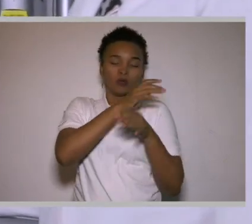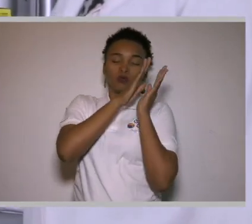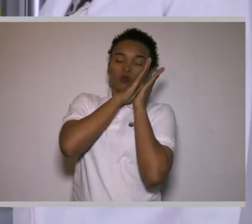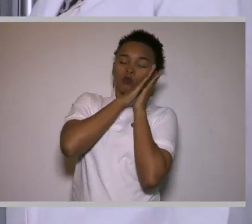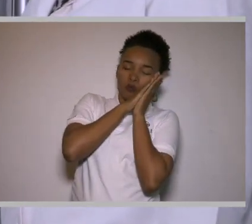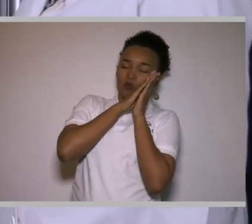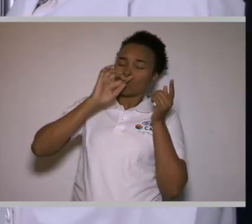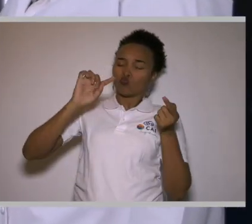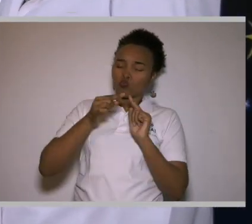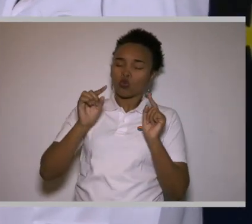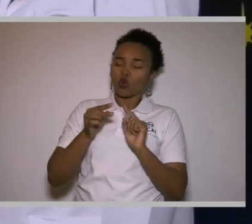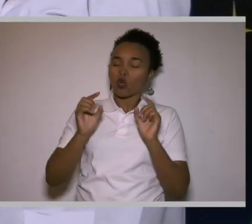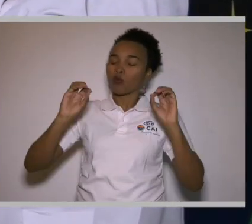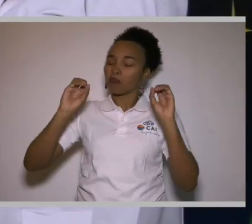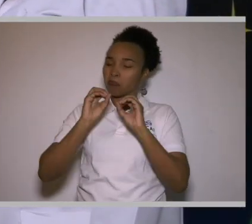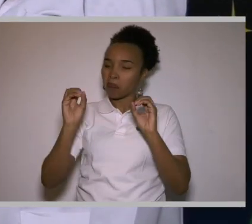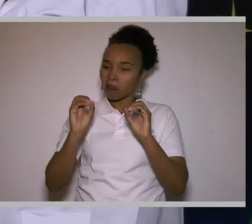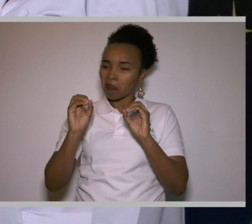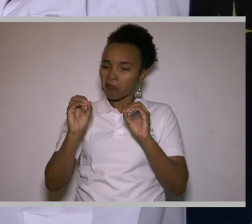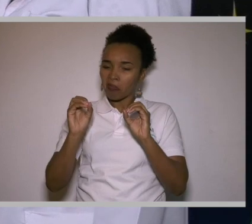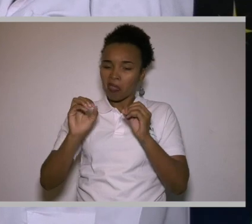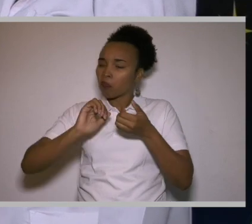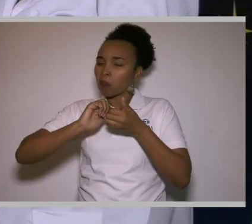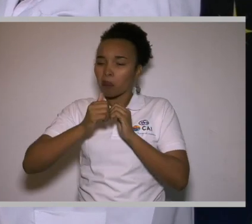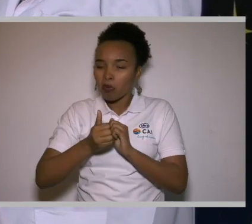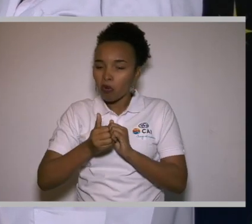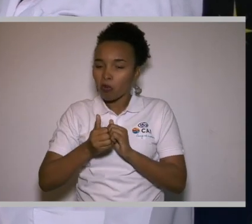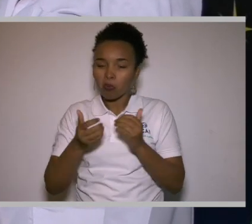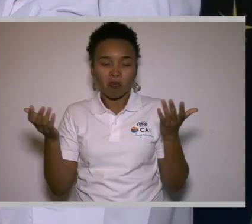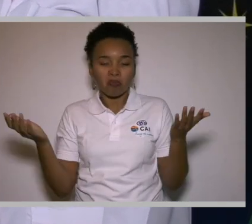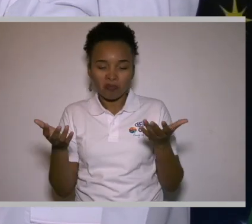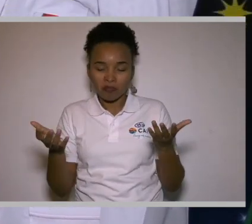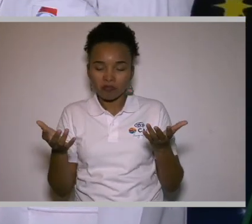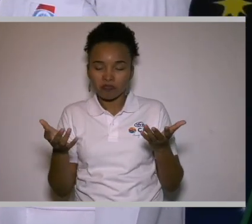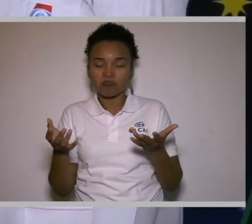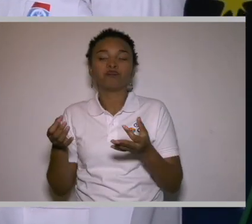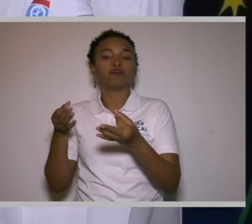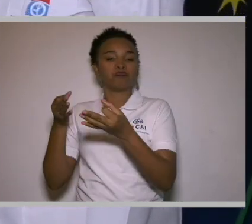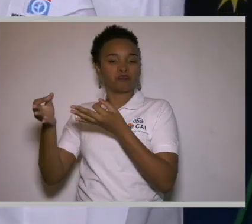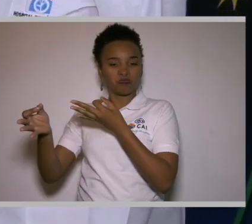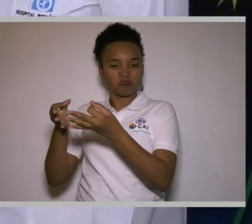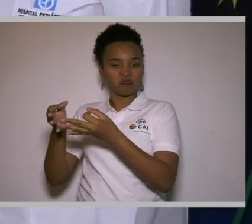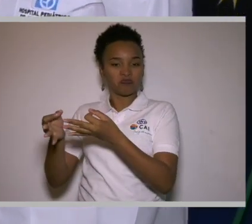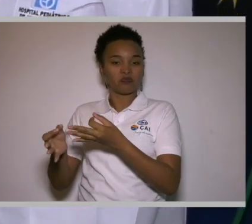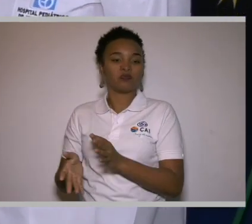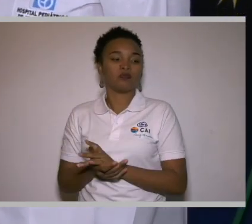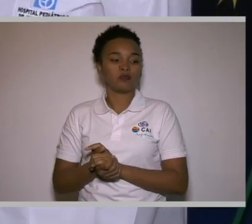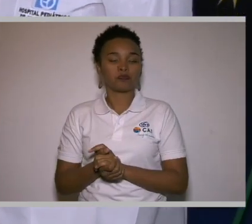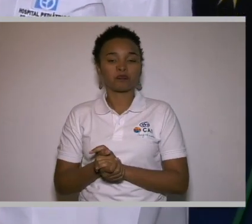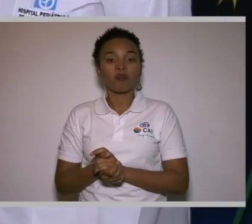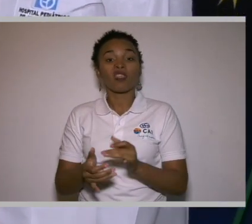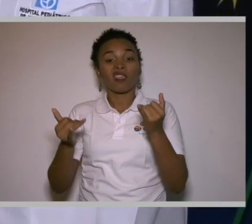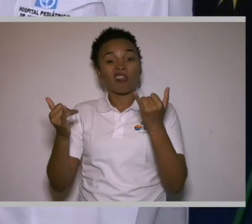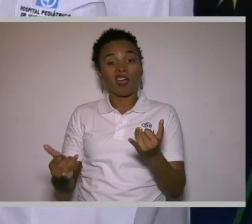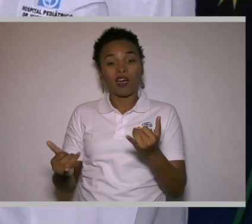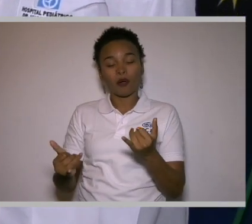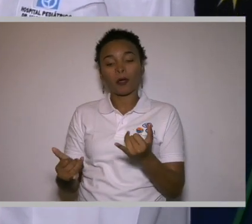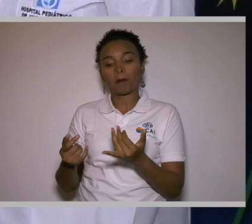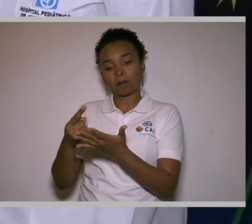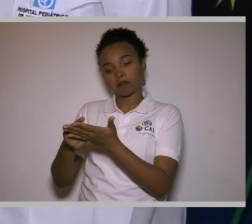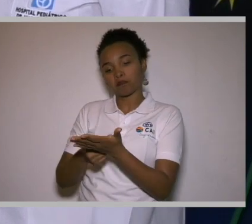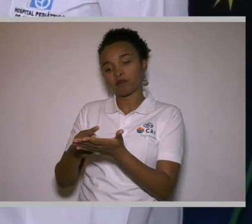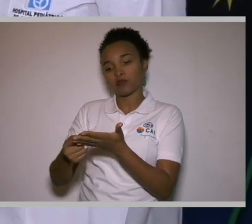aquí conmigo. Doctora, hoy vamos a hablar sobre un tema que es muy preocupante para los